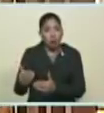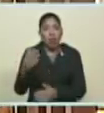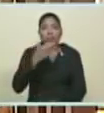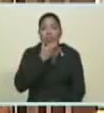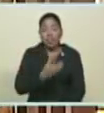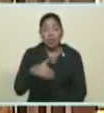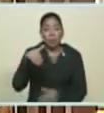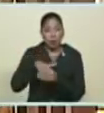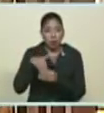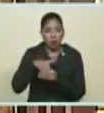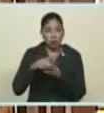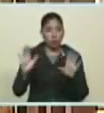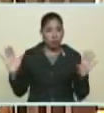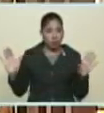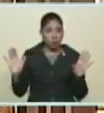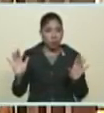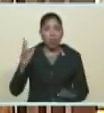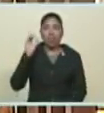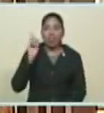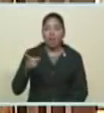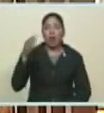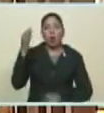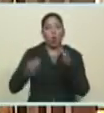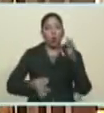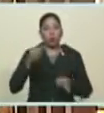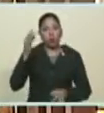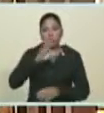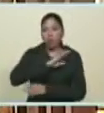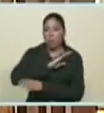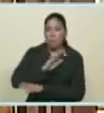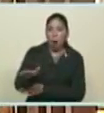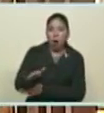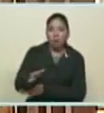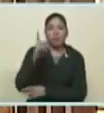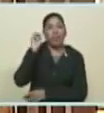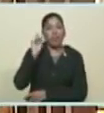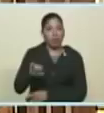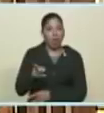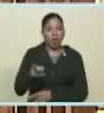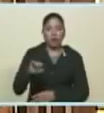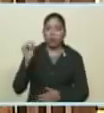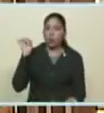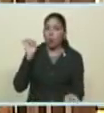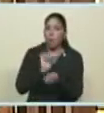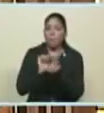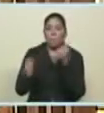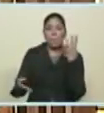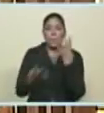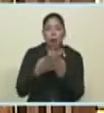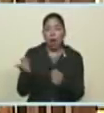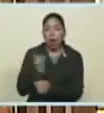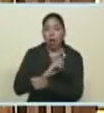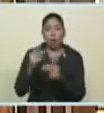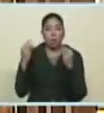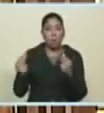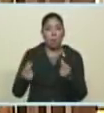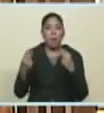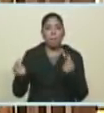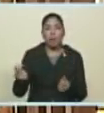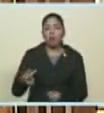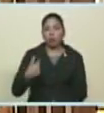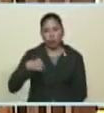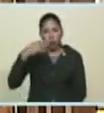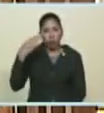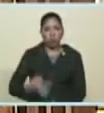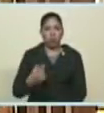diciembre, la justicia venezolana debe encauzarlo inmediatamente, así lo creo